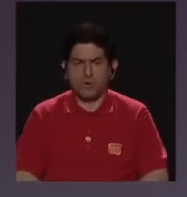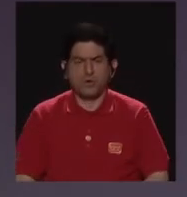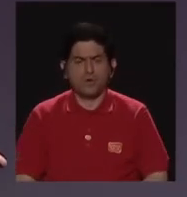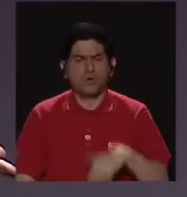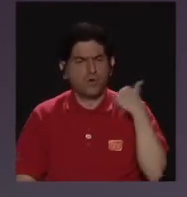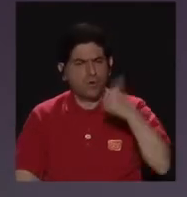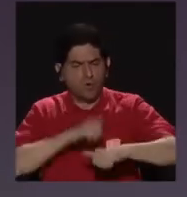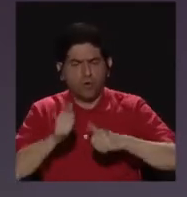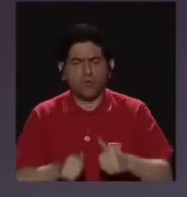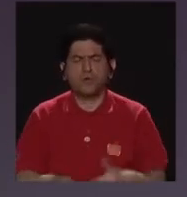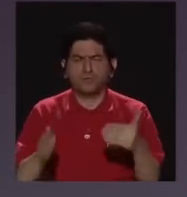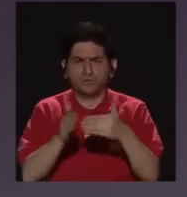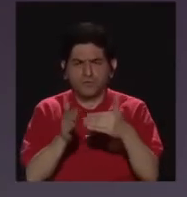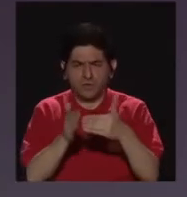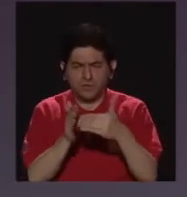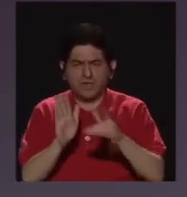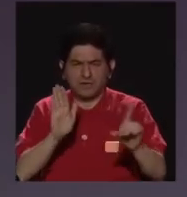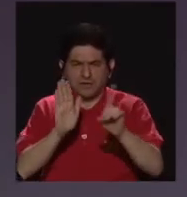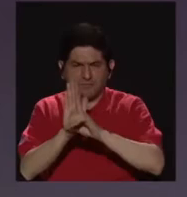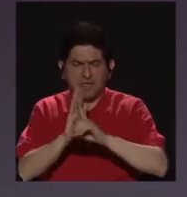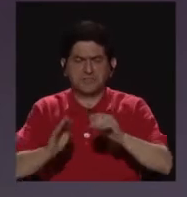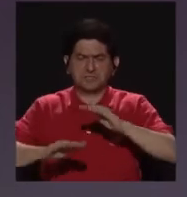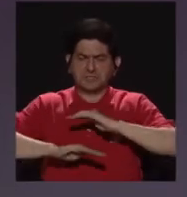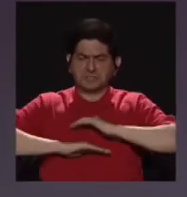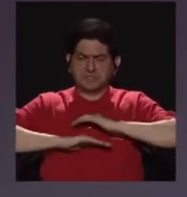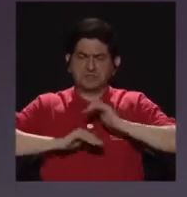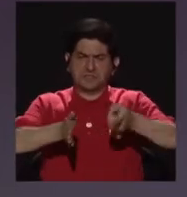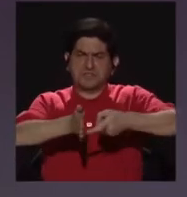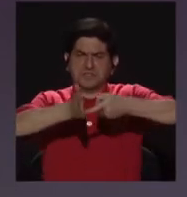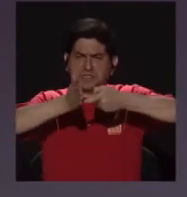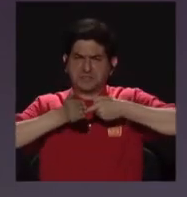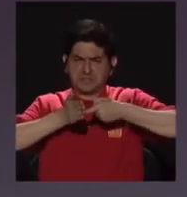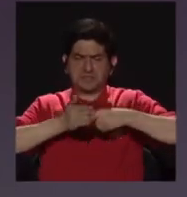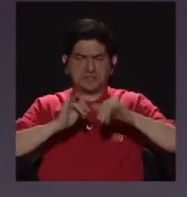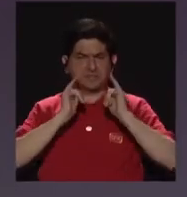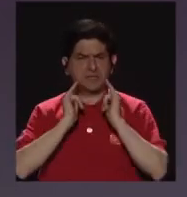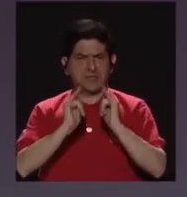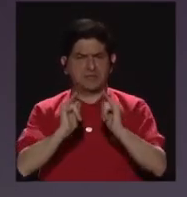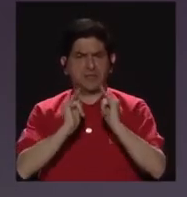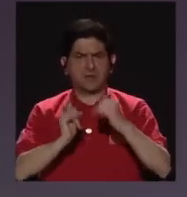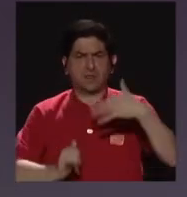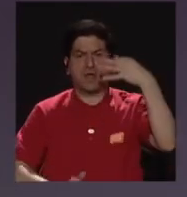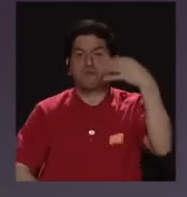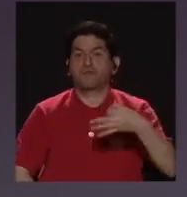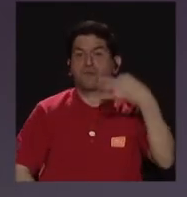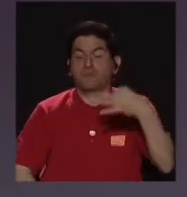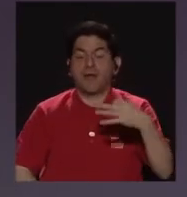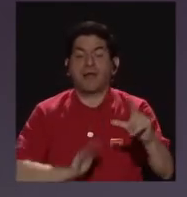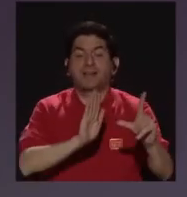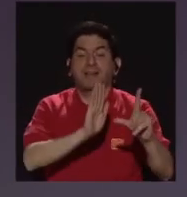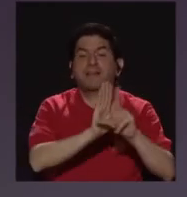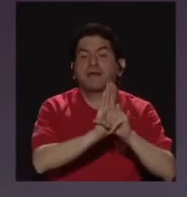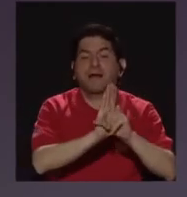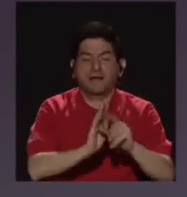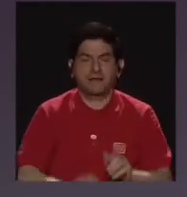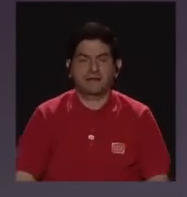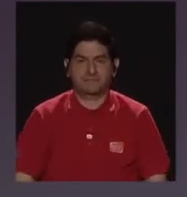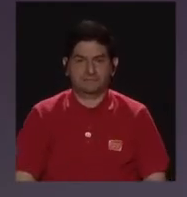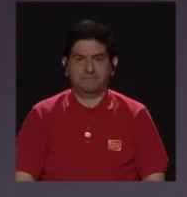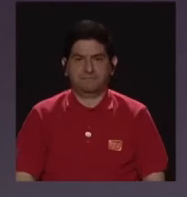reivindicación satisfacen la demanda por igualdad formal igualdad legal